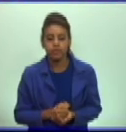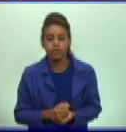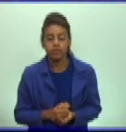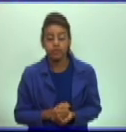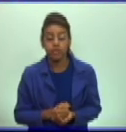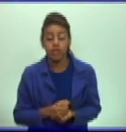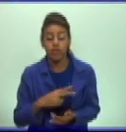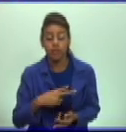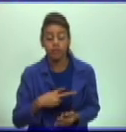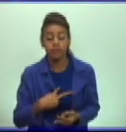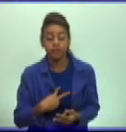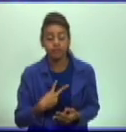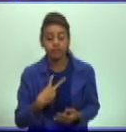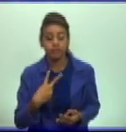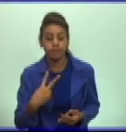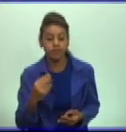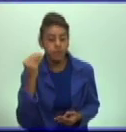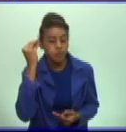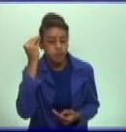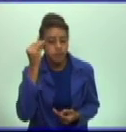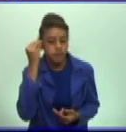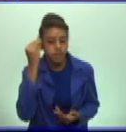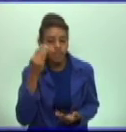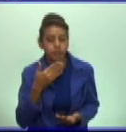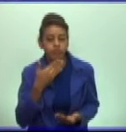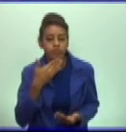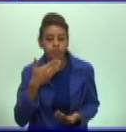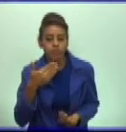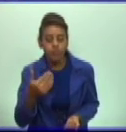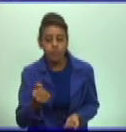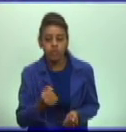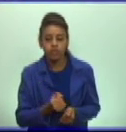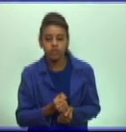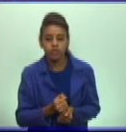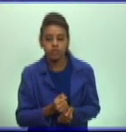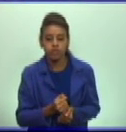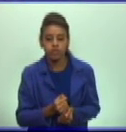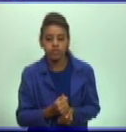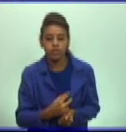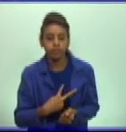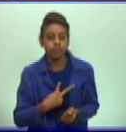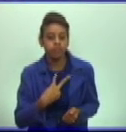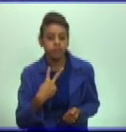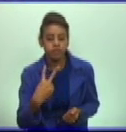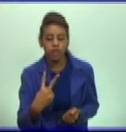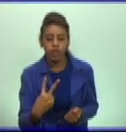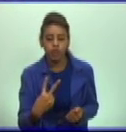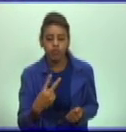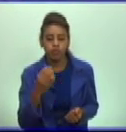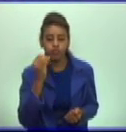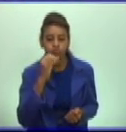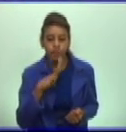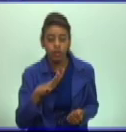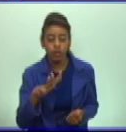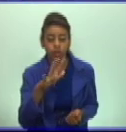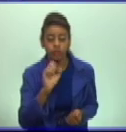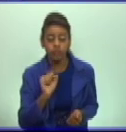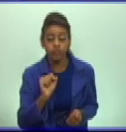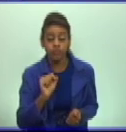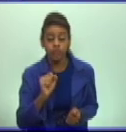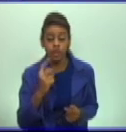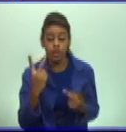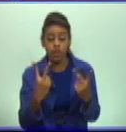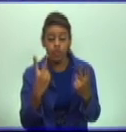Por el valioso pensamiento, por la valía de la obra, por la demostración concreta de estos dos